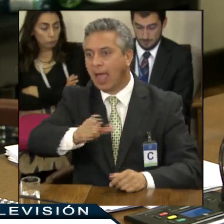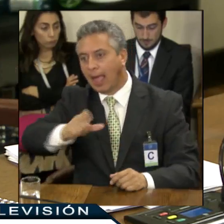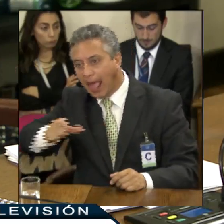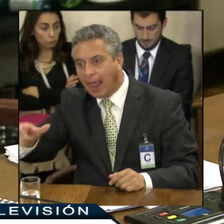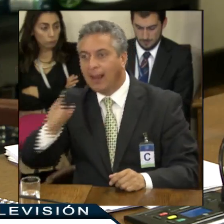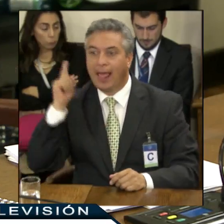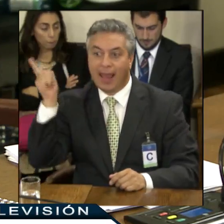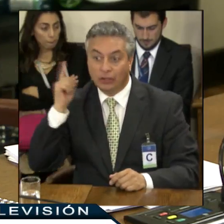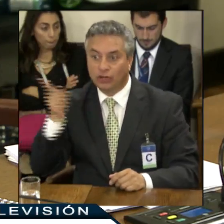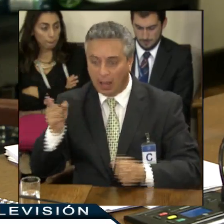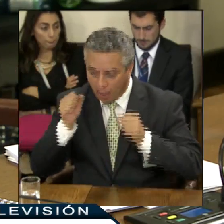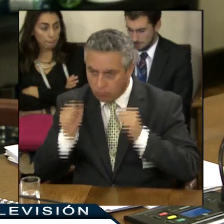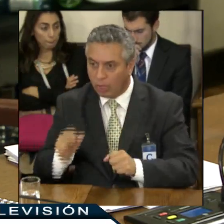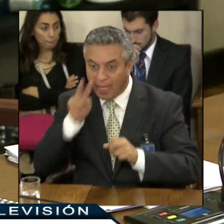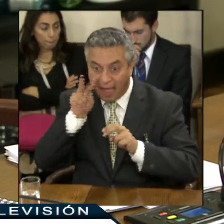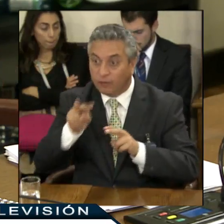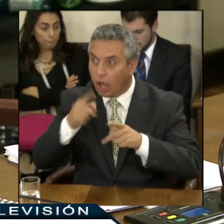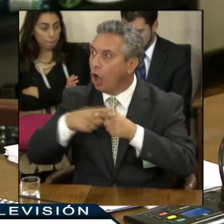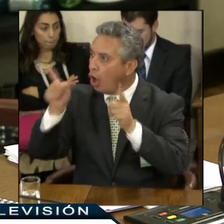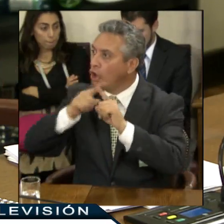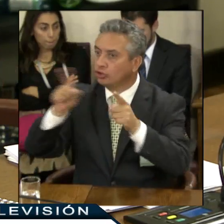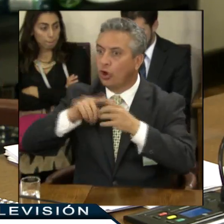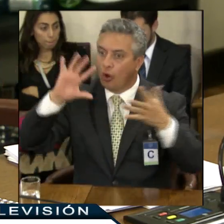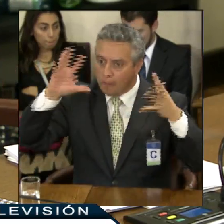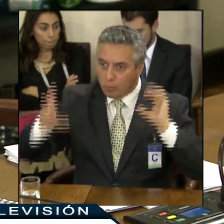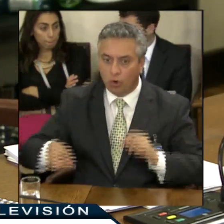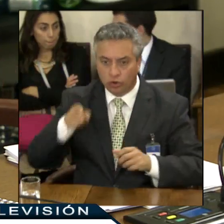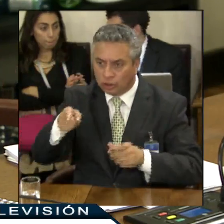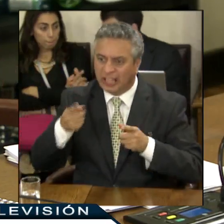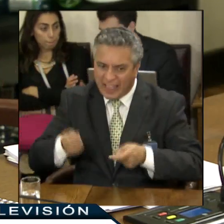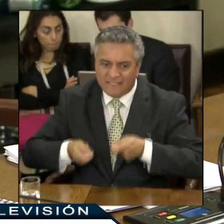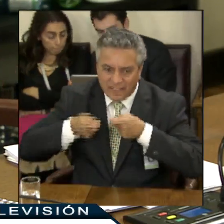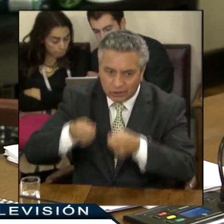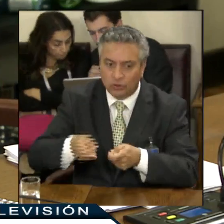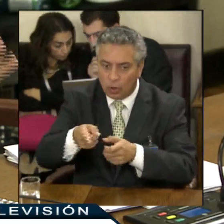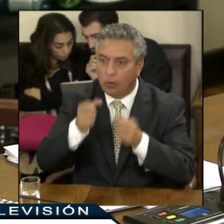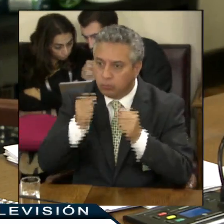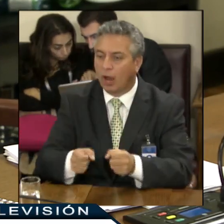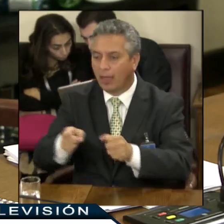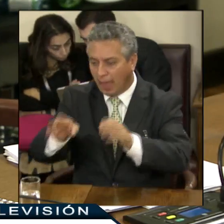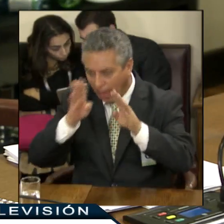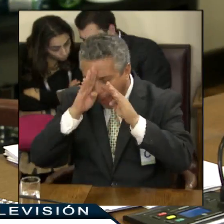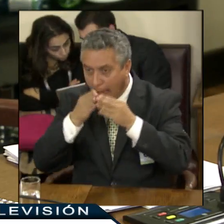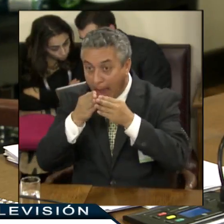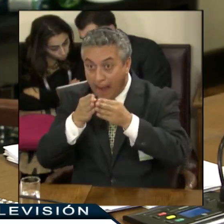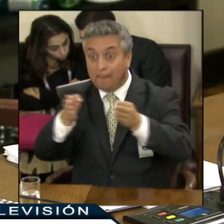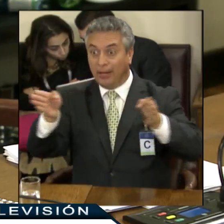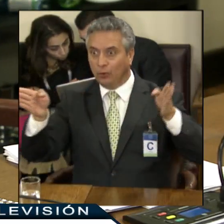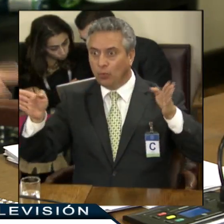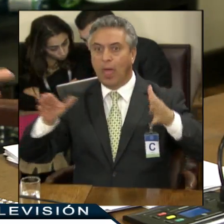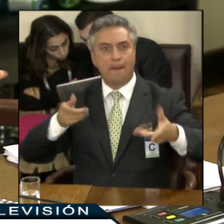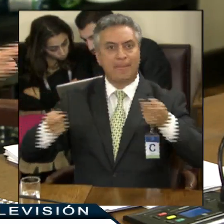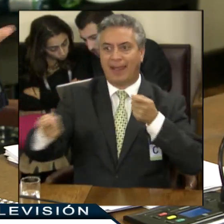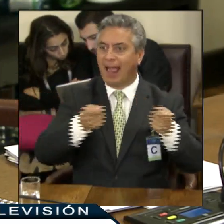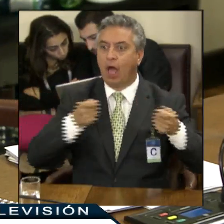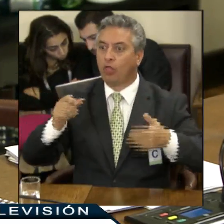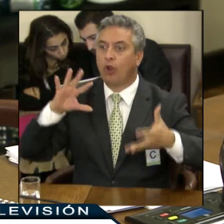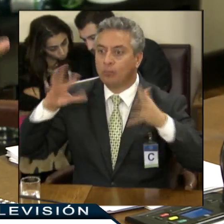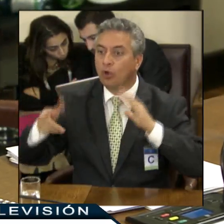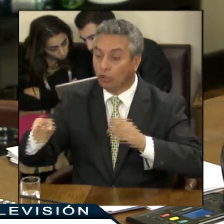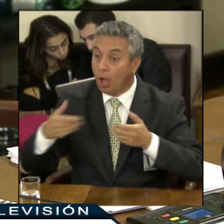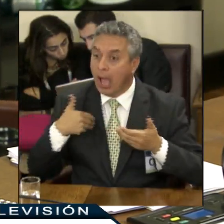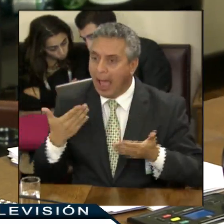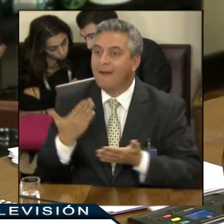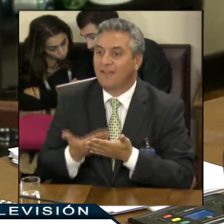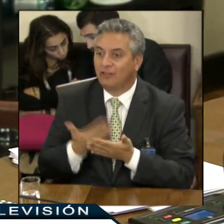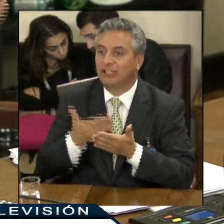nacionales también los puedan ver en otras partes del mundo aquellos que hacen una inversión puedan tener apertura hacia los mercados del mundo Entonces se favorece con el tratado de